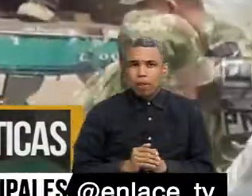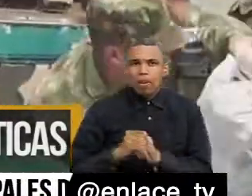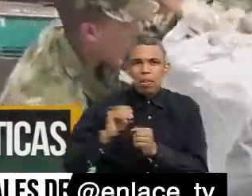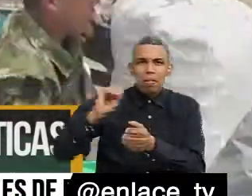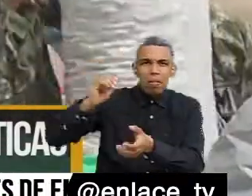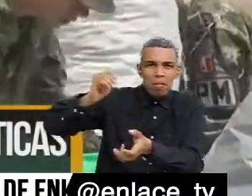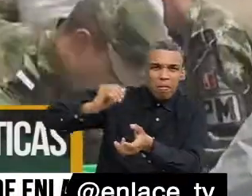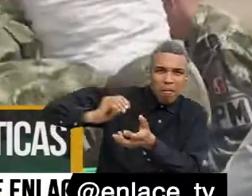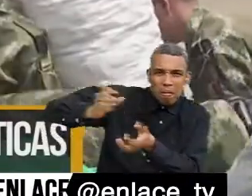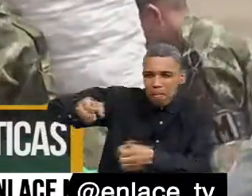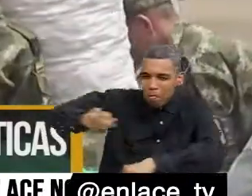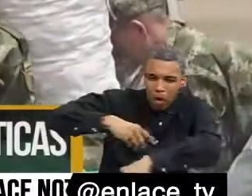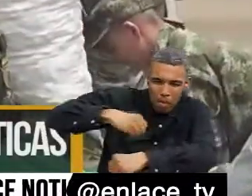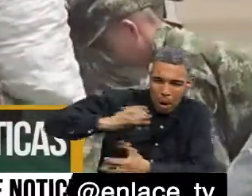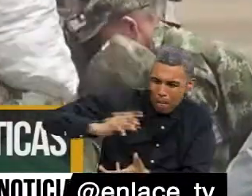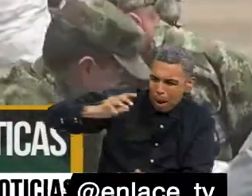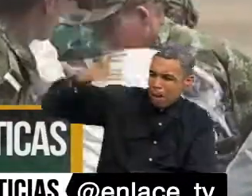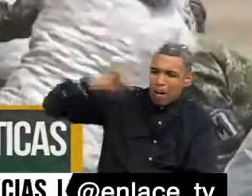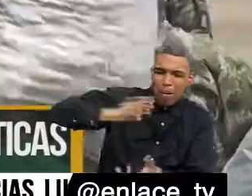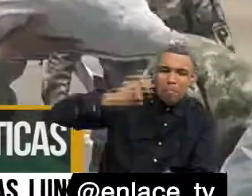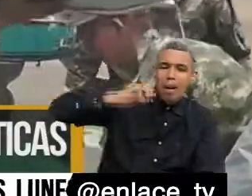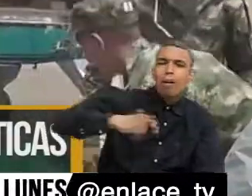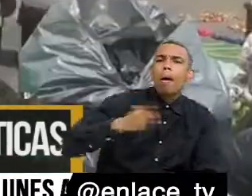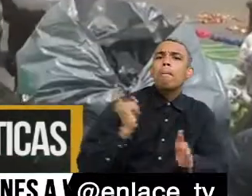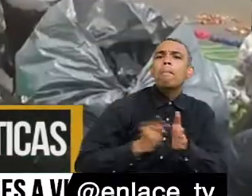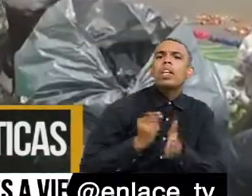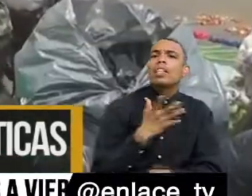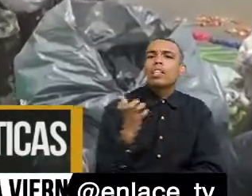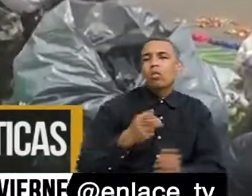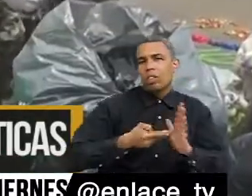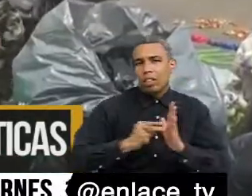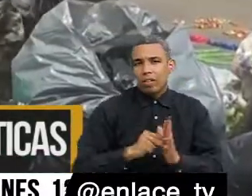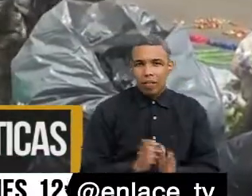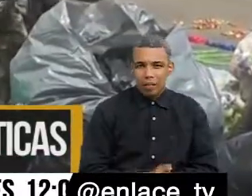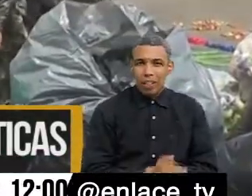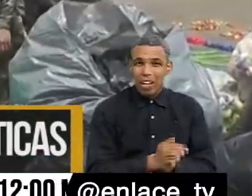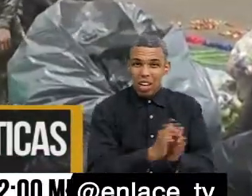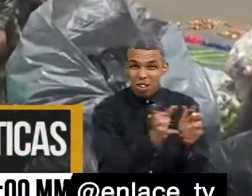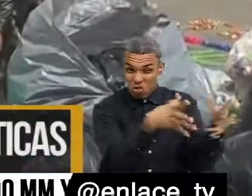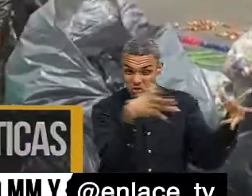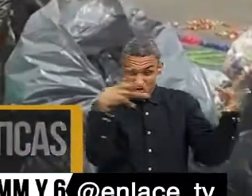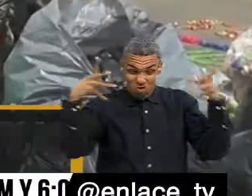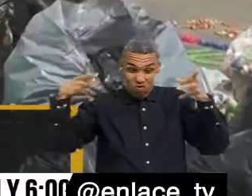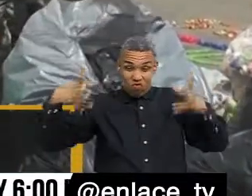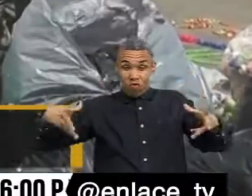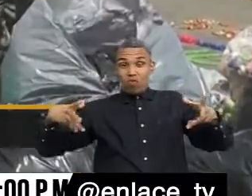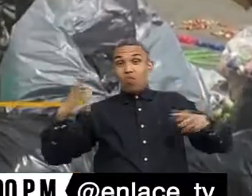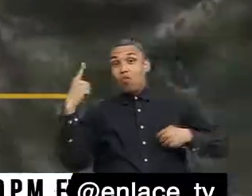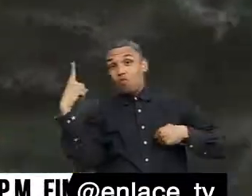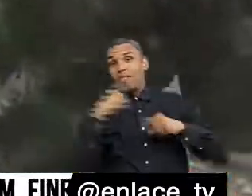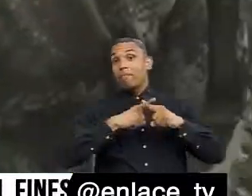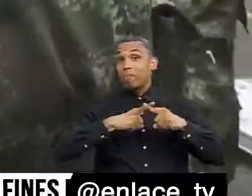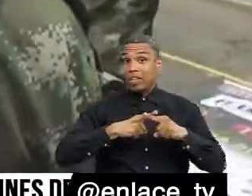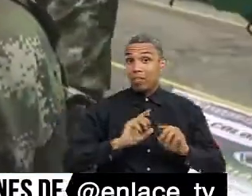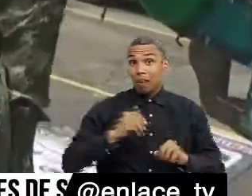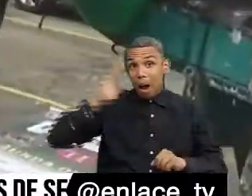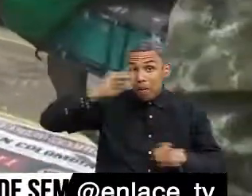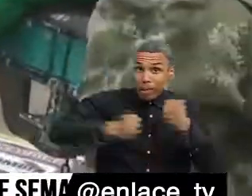una tonelada y media los soldados que hacen parte de la quinta brigada perteneciente a la segunda división se unieron con esta